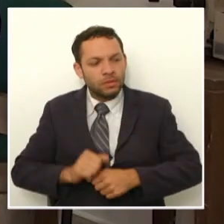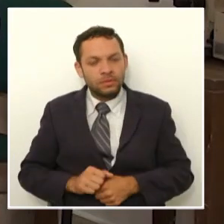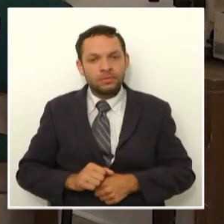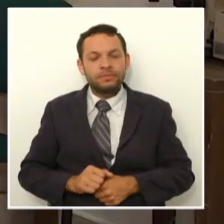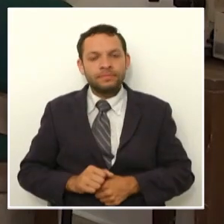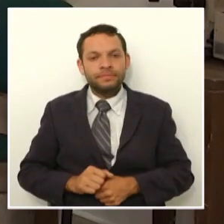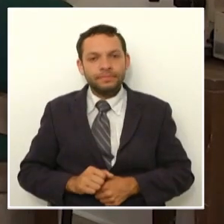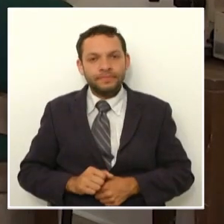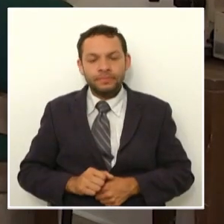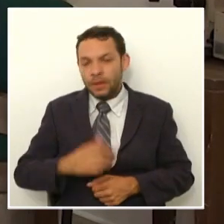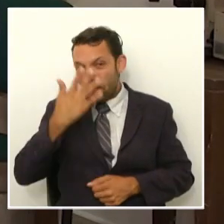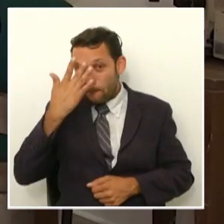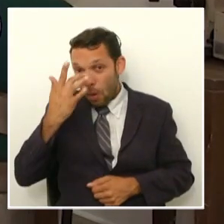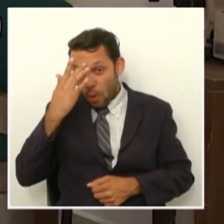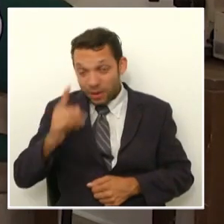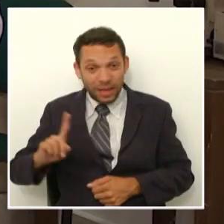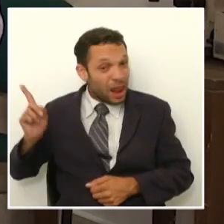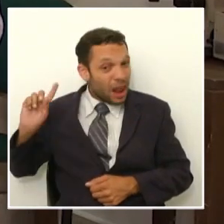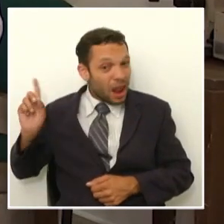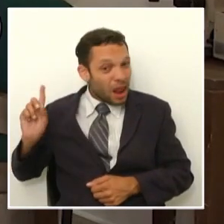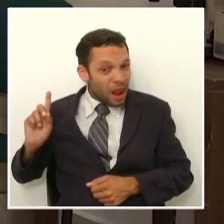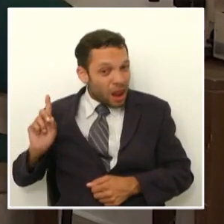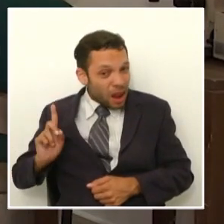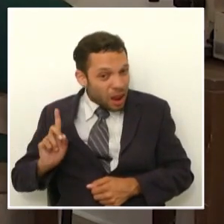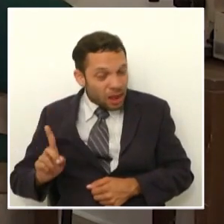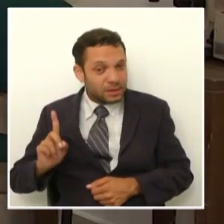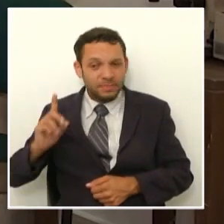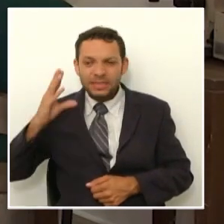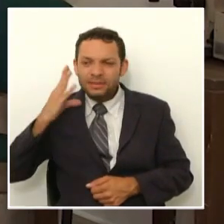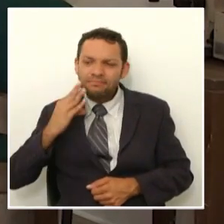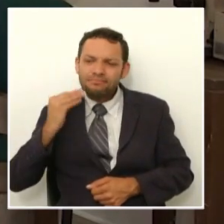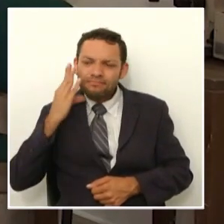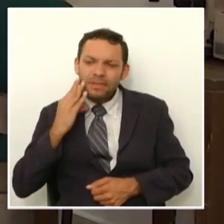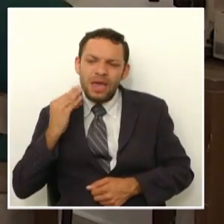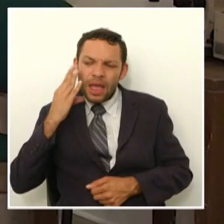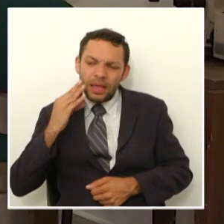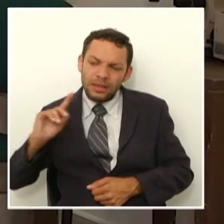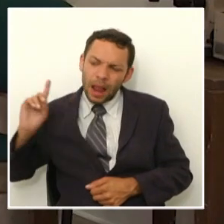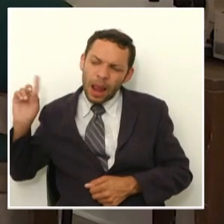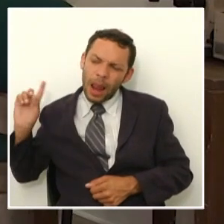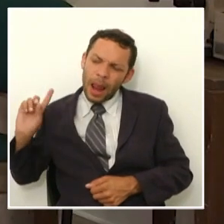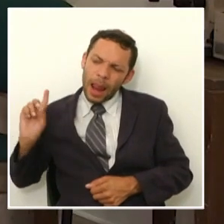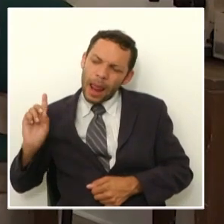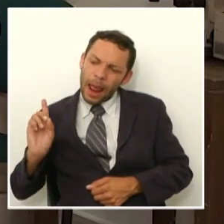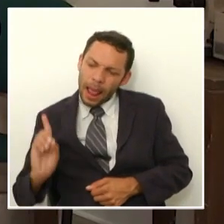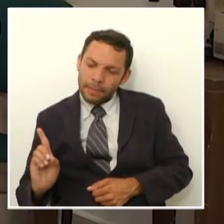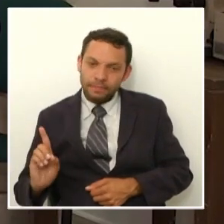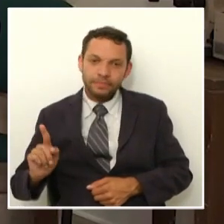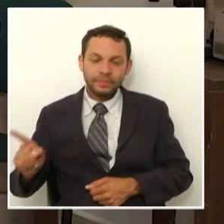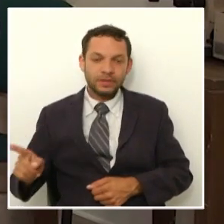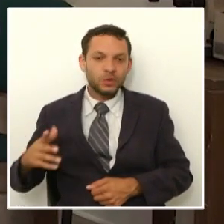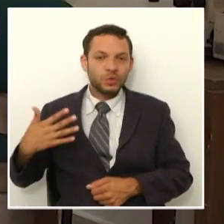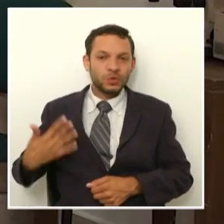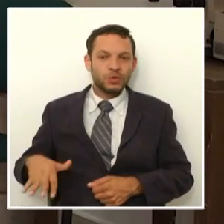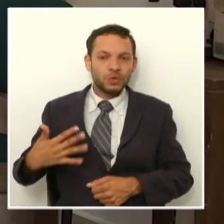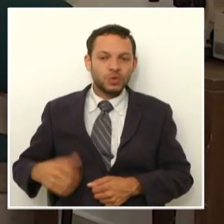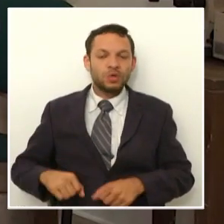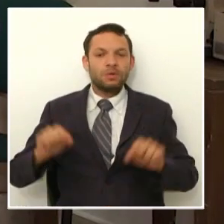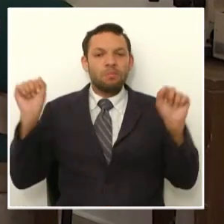que todo ese trasegar profesional, esa experiencia médica que usted tiene, es lo que nos